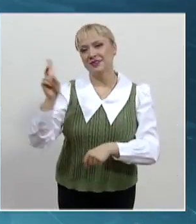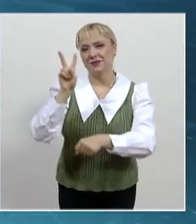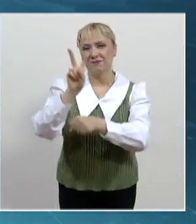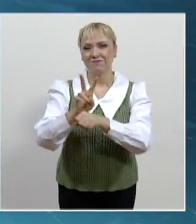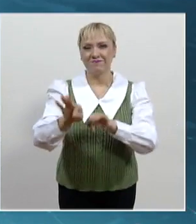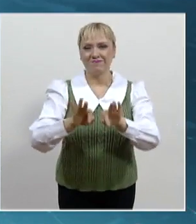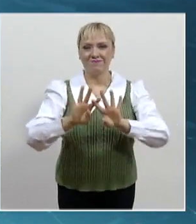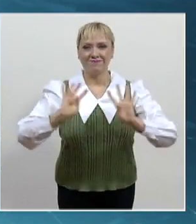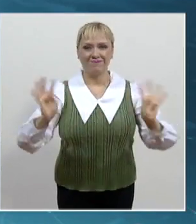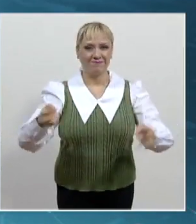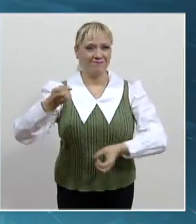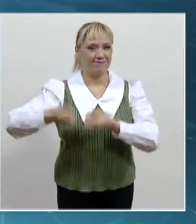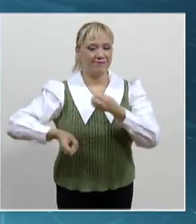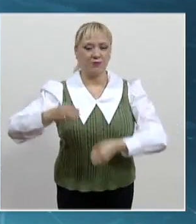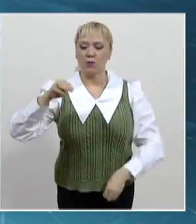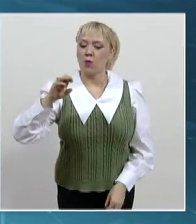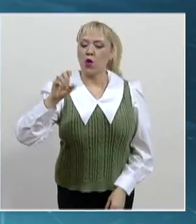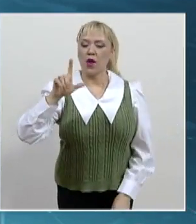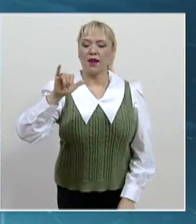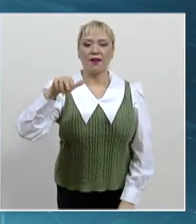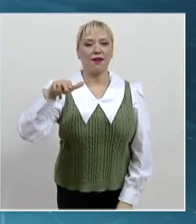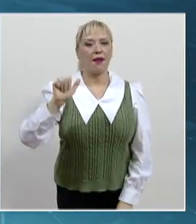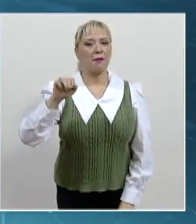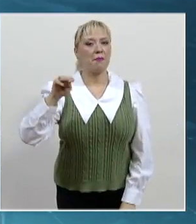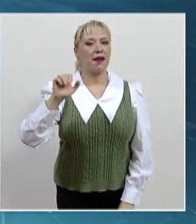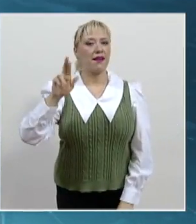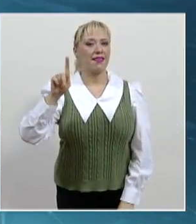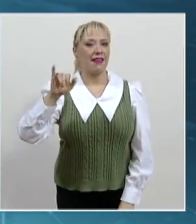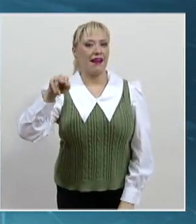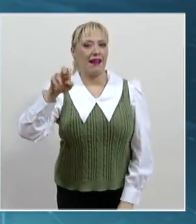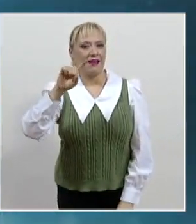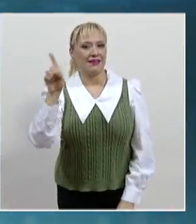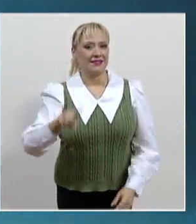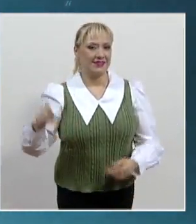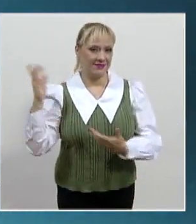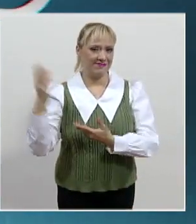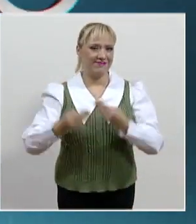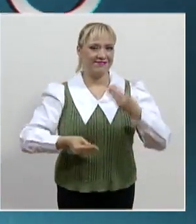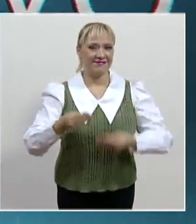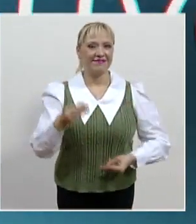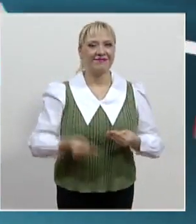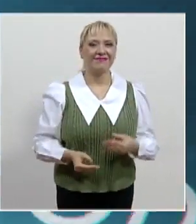Judicatura Federal, Sergio Javier Molina Martínez.